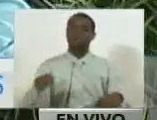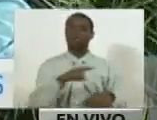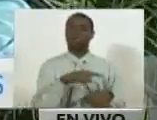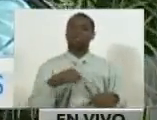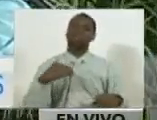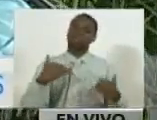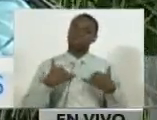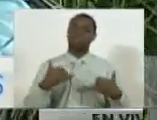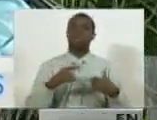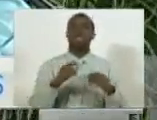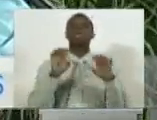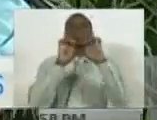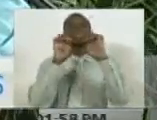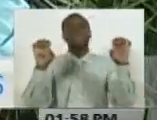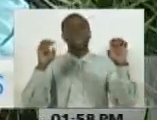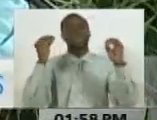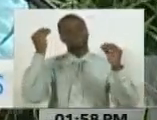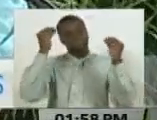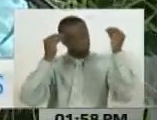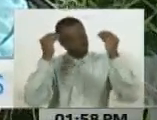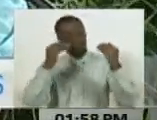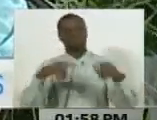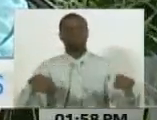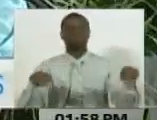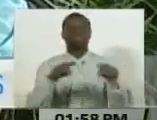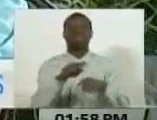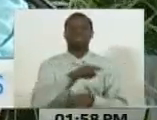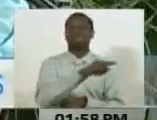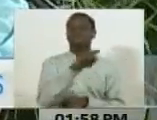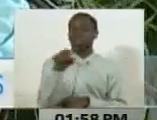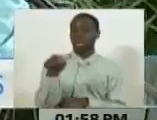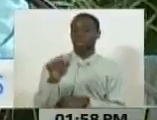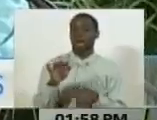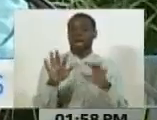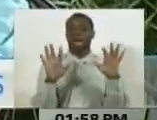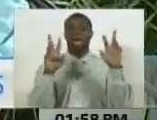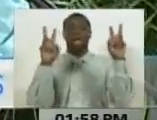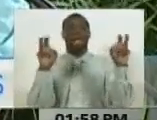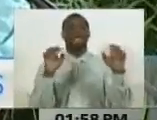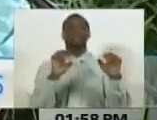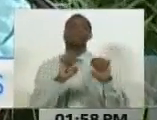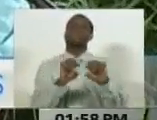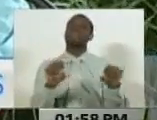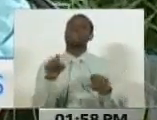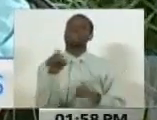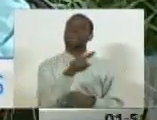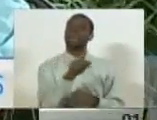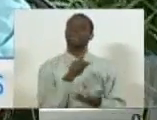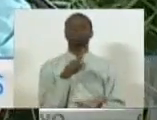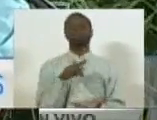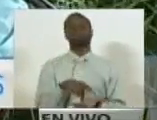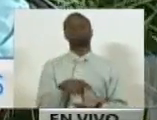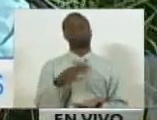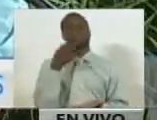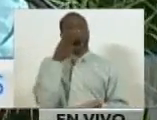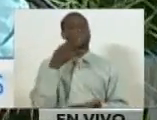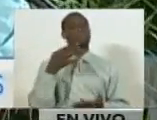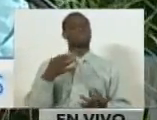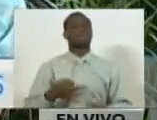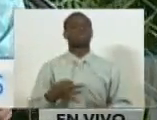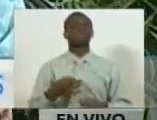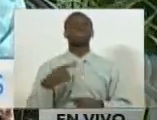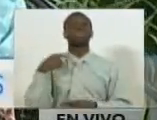educativo, y ustedes son los protagonistas del proceso educativo. Y ustedes están todos los